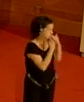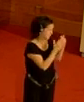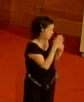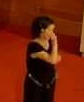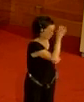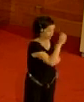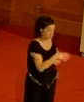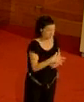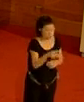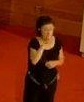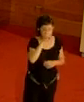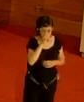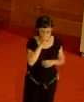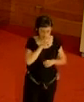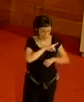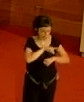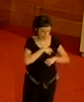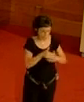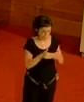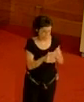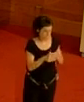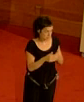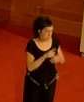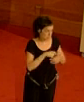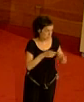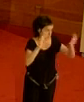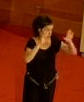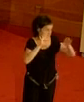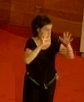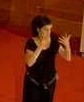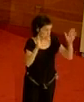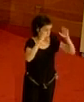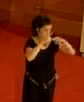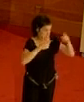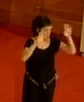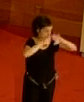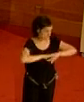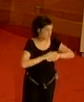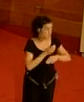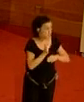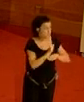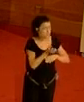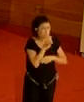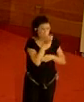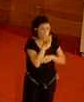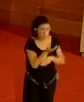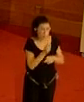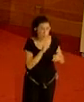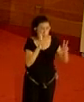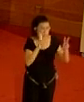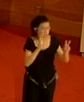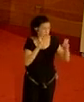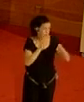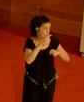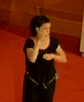gogu ordu bete barruo Bed eretan Florida cineman los Caballeros blancos documentales queo dugul